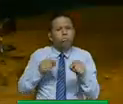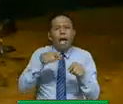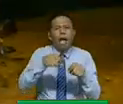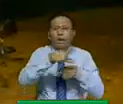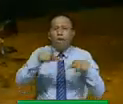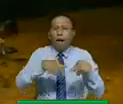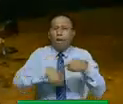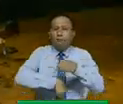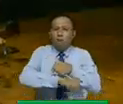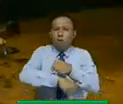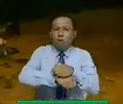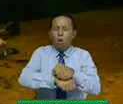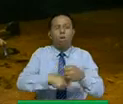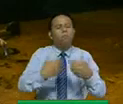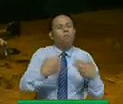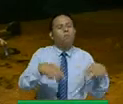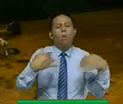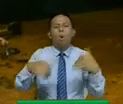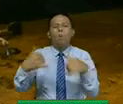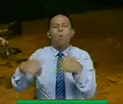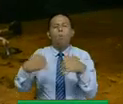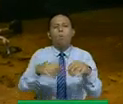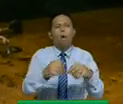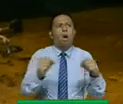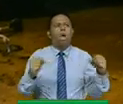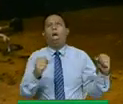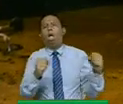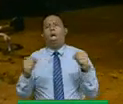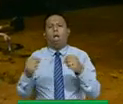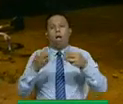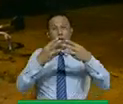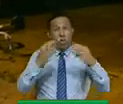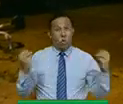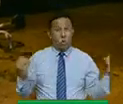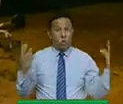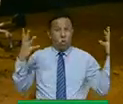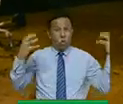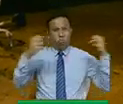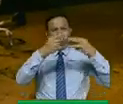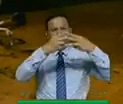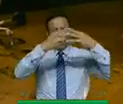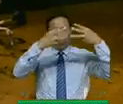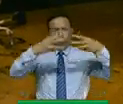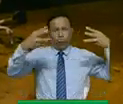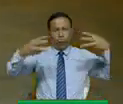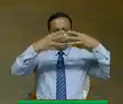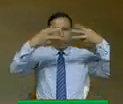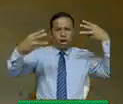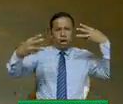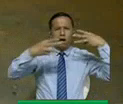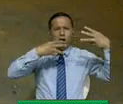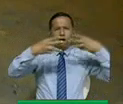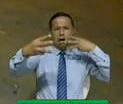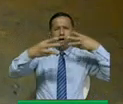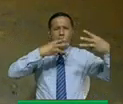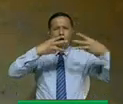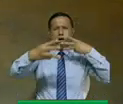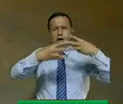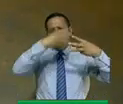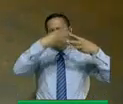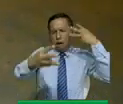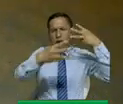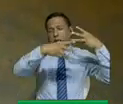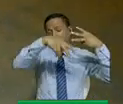cuando ocurrió el movimiento telúrico y los cables de alta tensión hicieron contacto entre sí, generando un